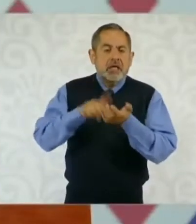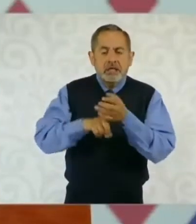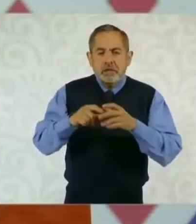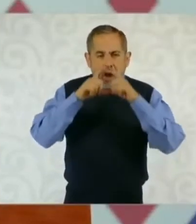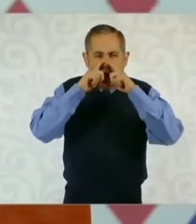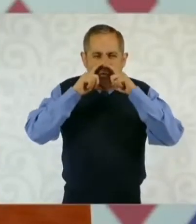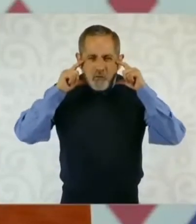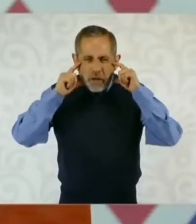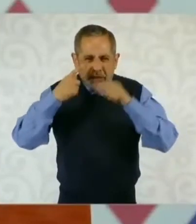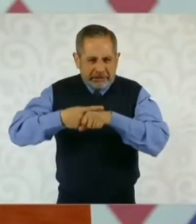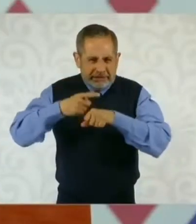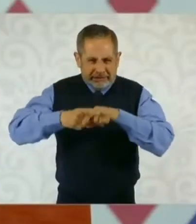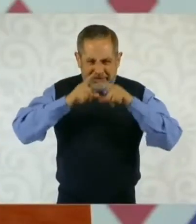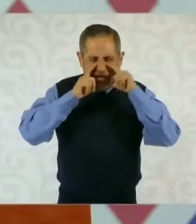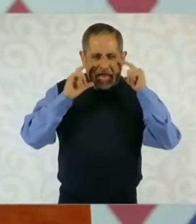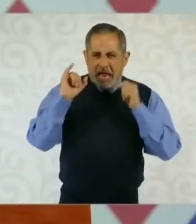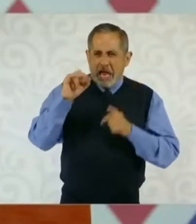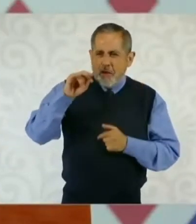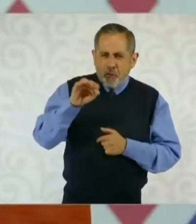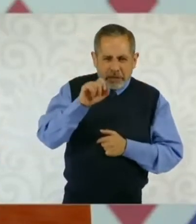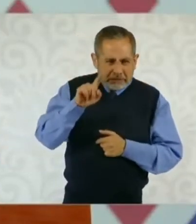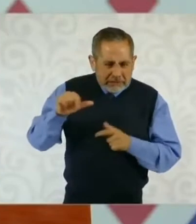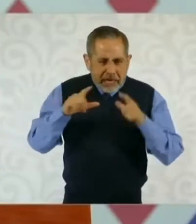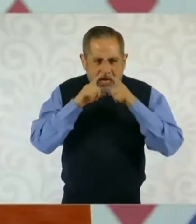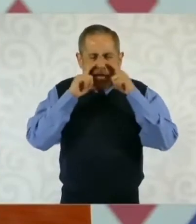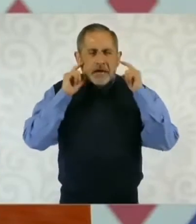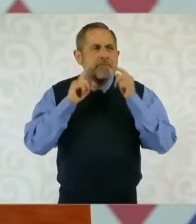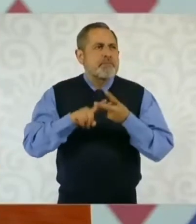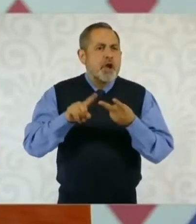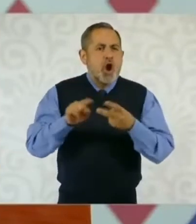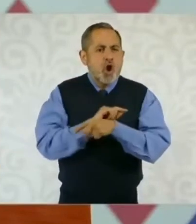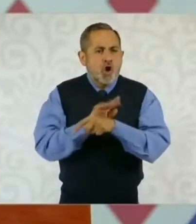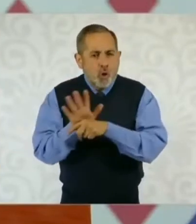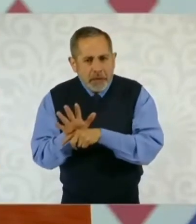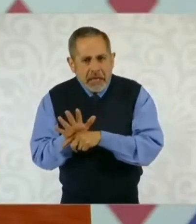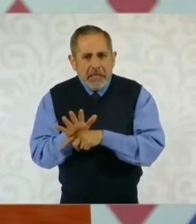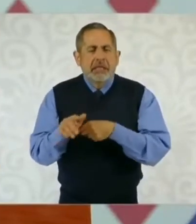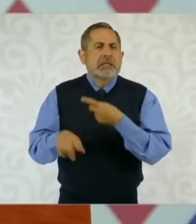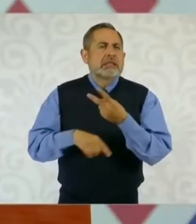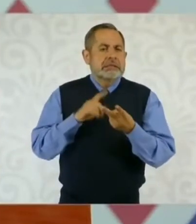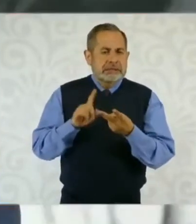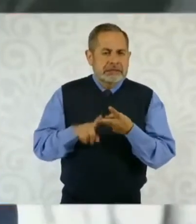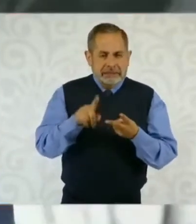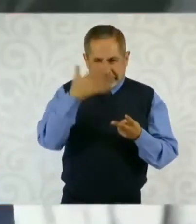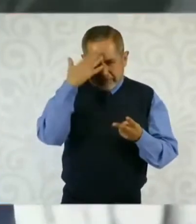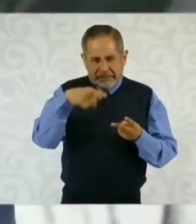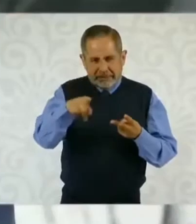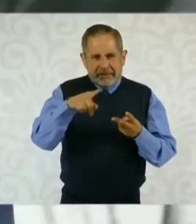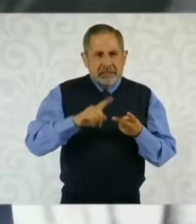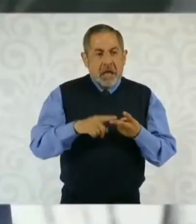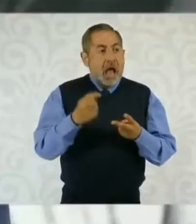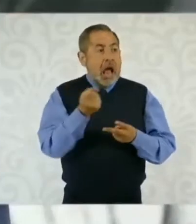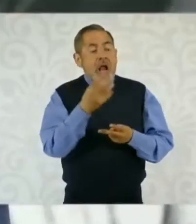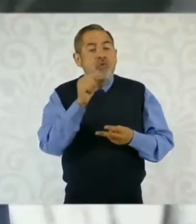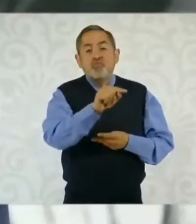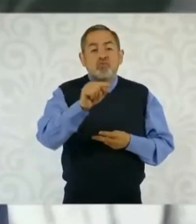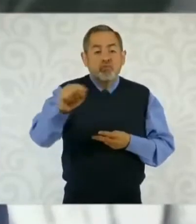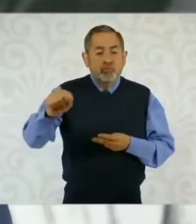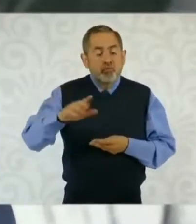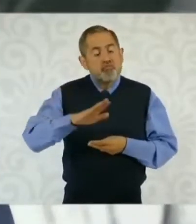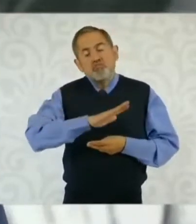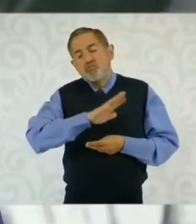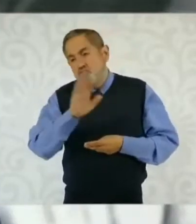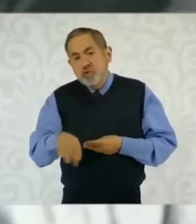influenza, hemos padecido COVID, hemos padecido, como verán dentro de unos momentos, mortalidad